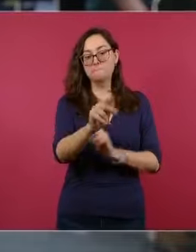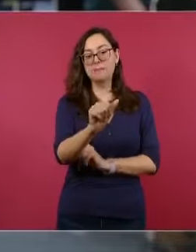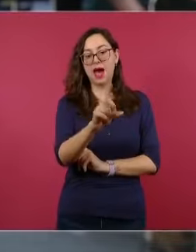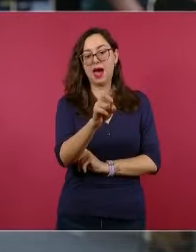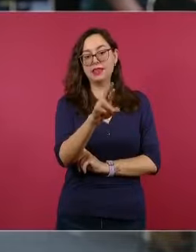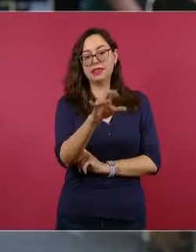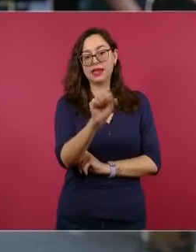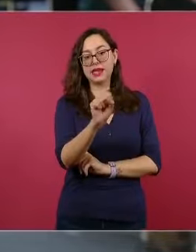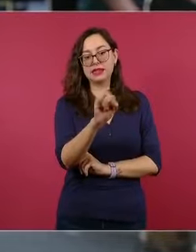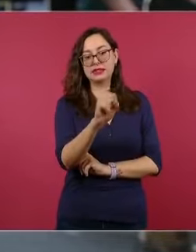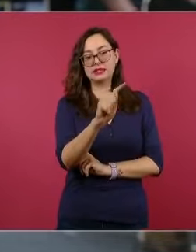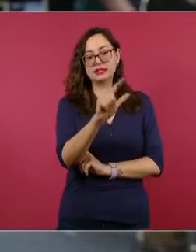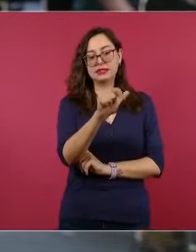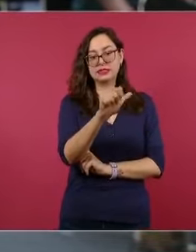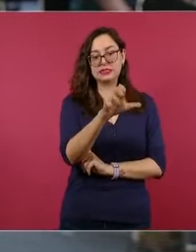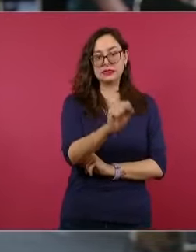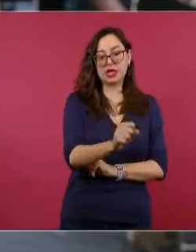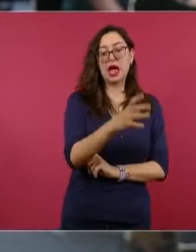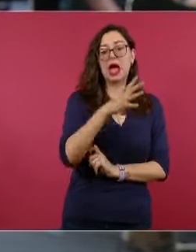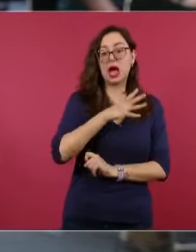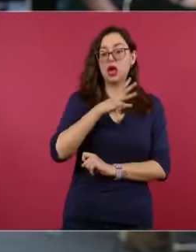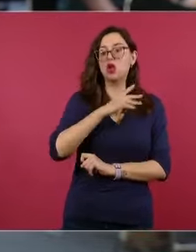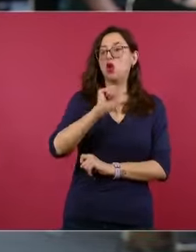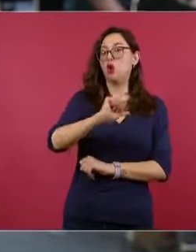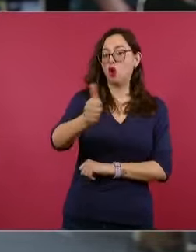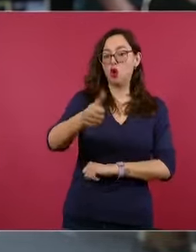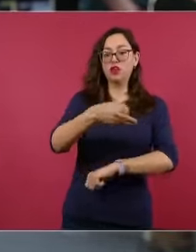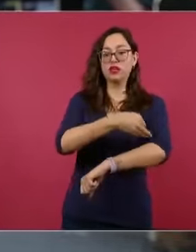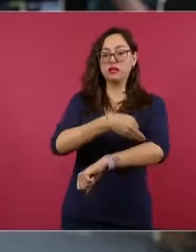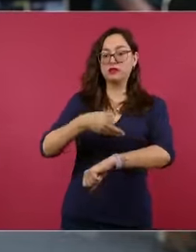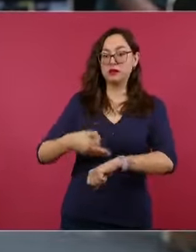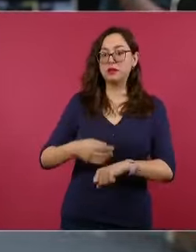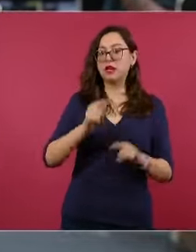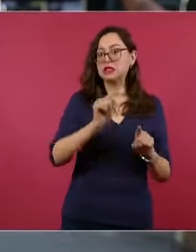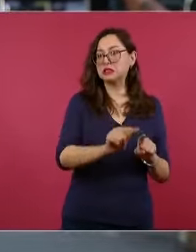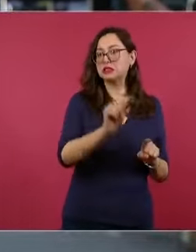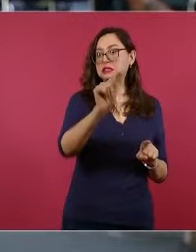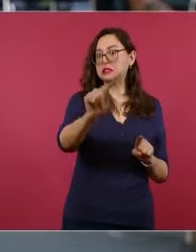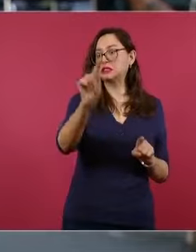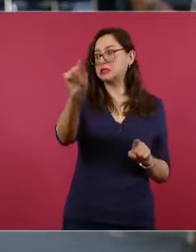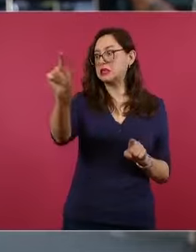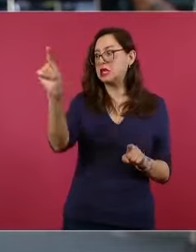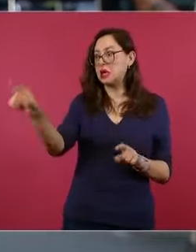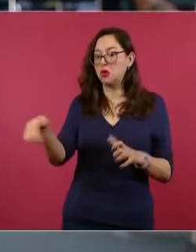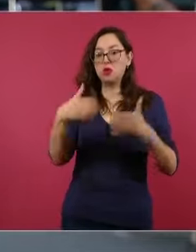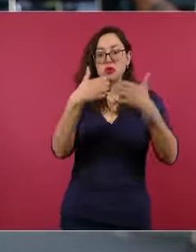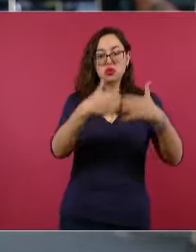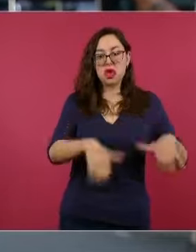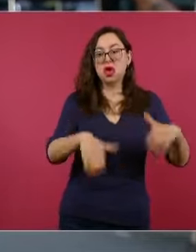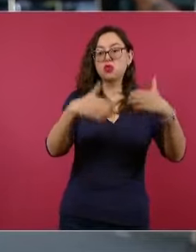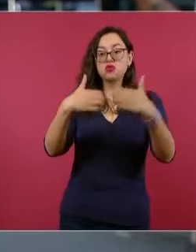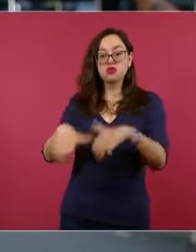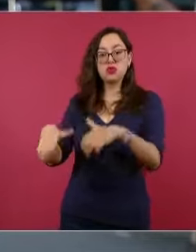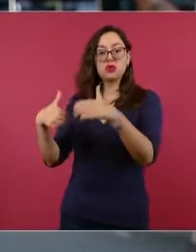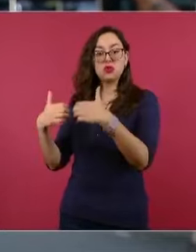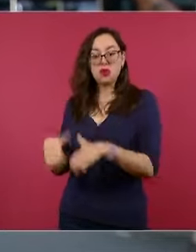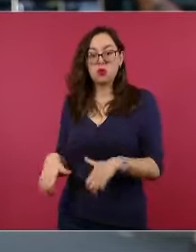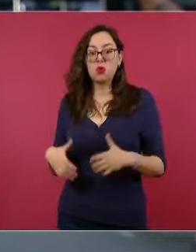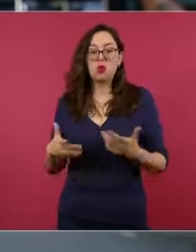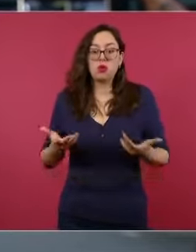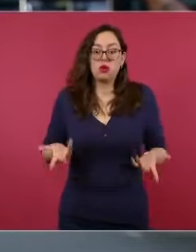viendo los dagnino los familiares de padres directos cuñados están